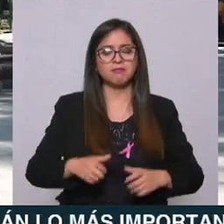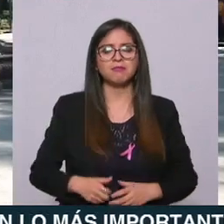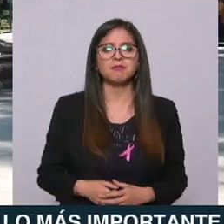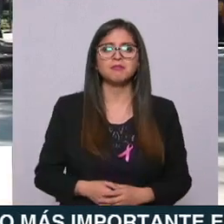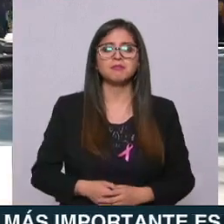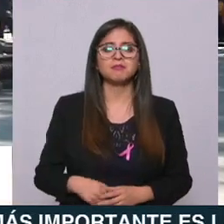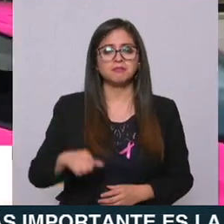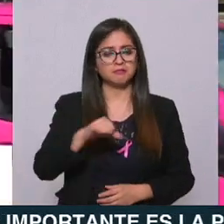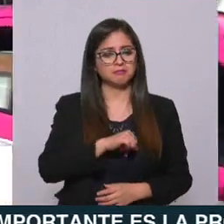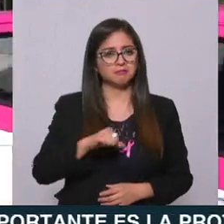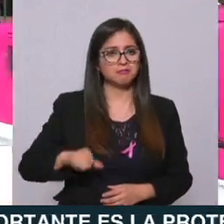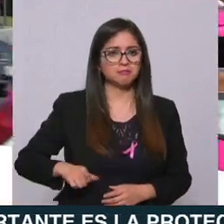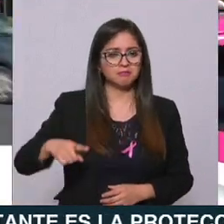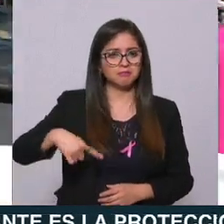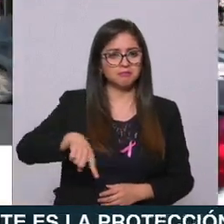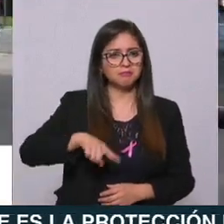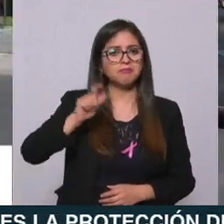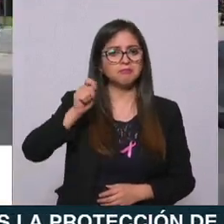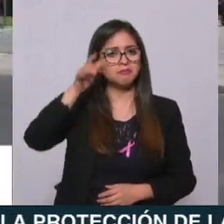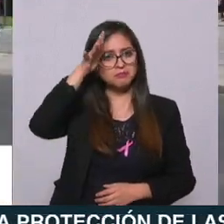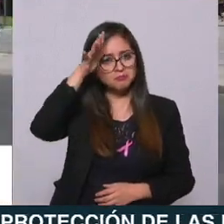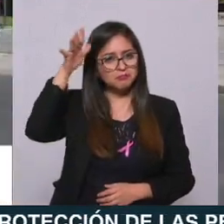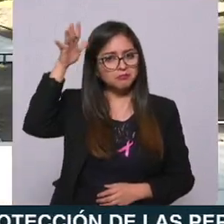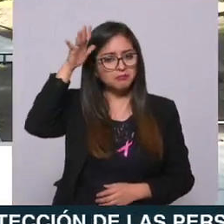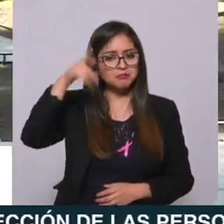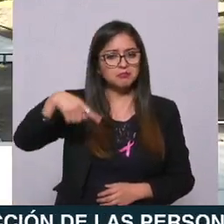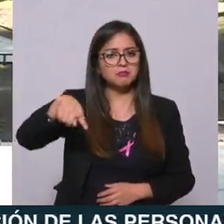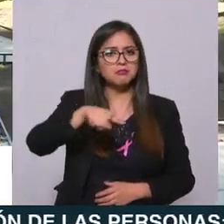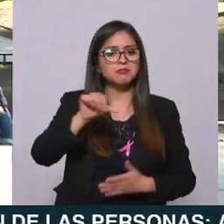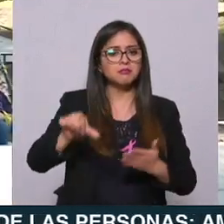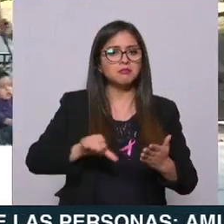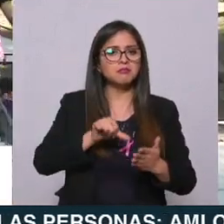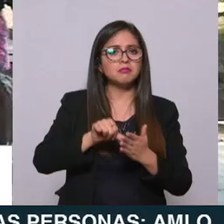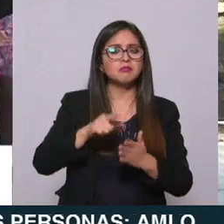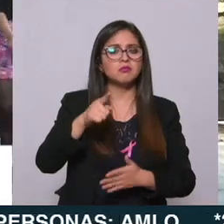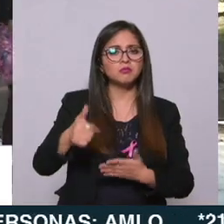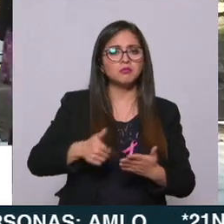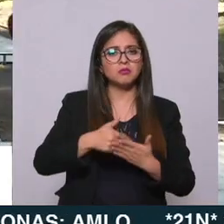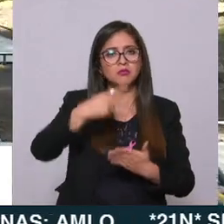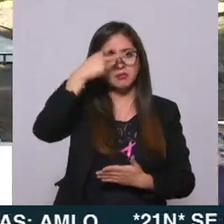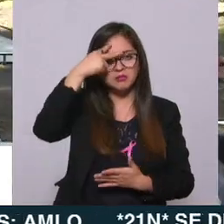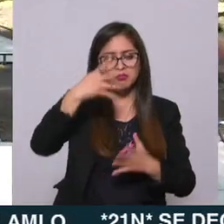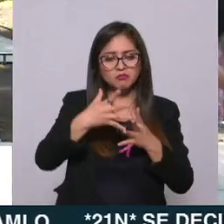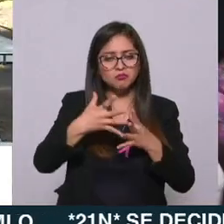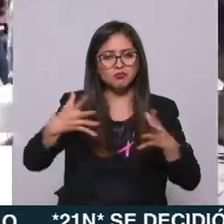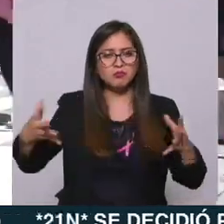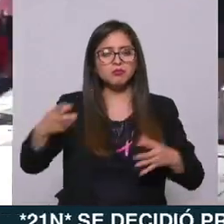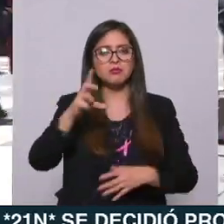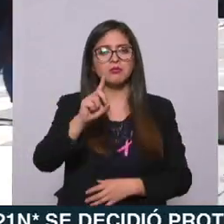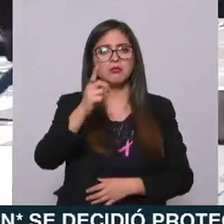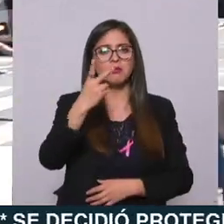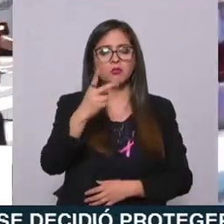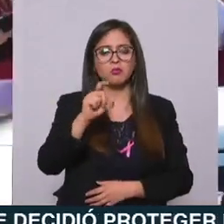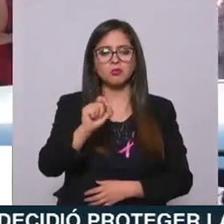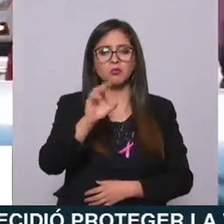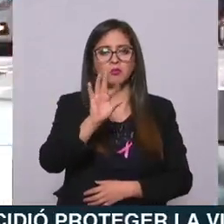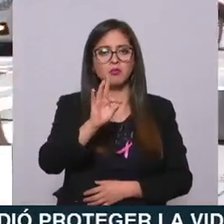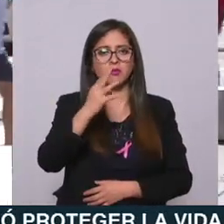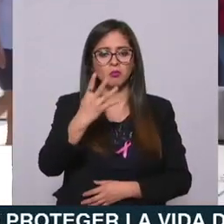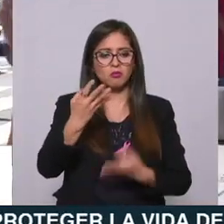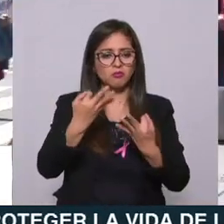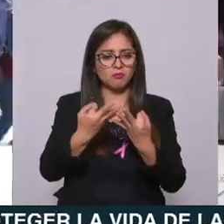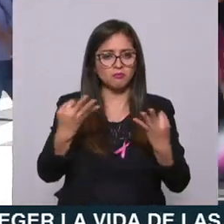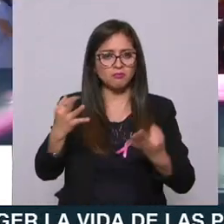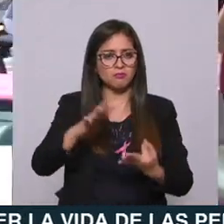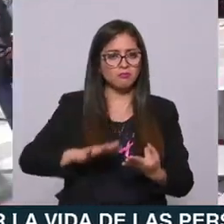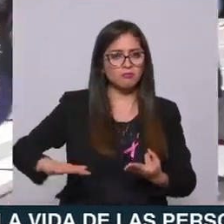La alcaldía Cuauhtémoc se encuentra en el corazón de la Ciudad de México. Con una extensión de 32.44 kilómetros cuadrados, es una